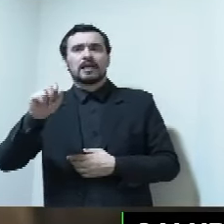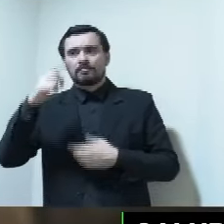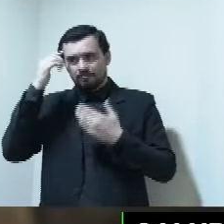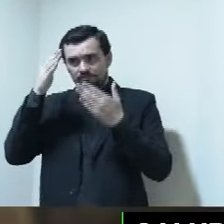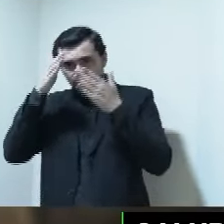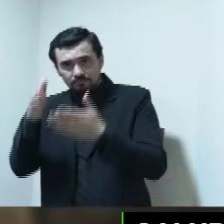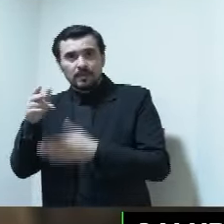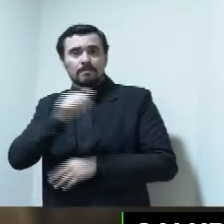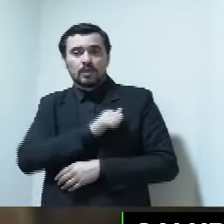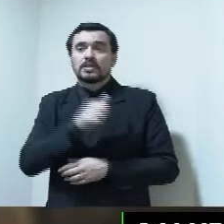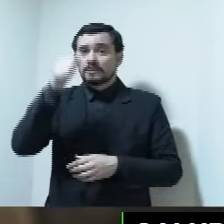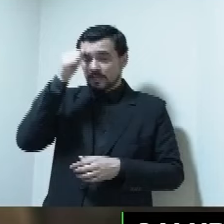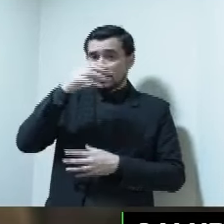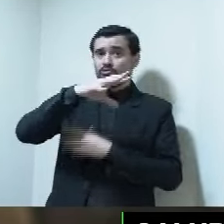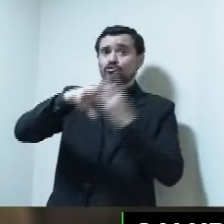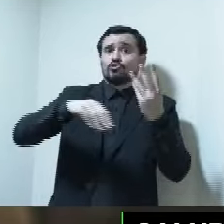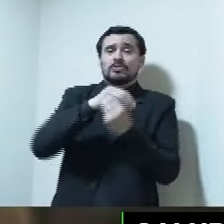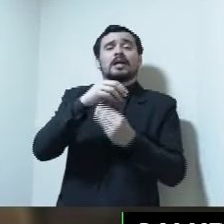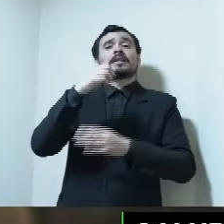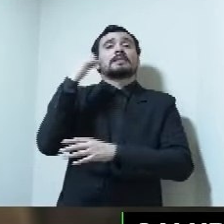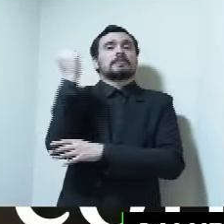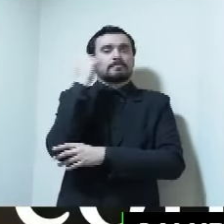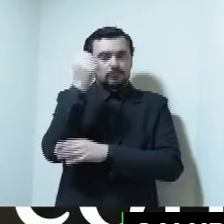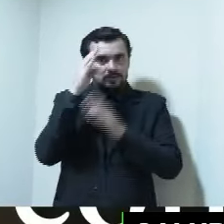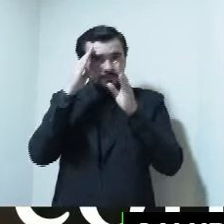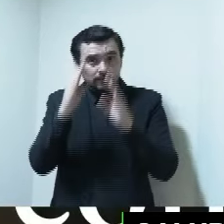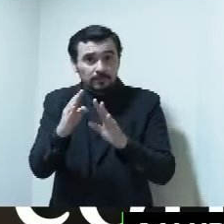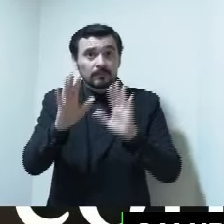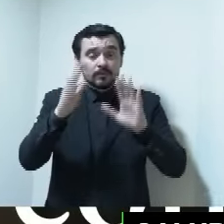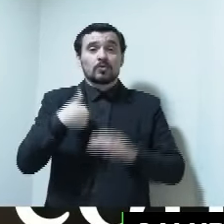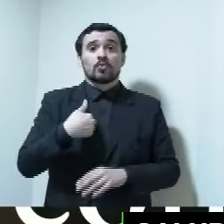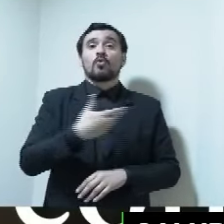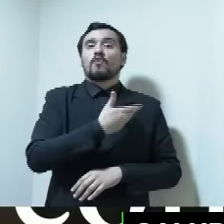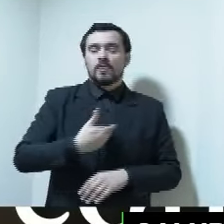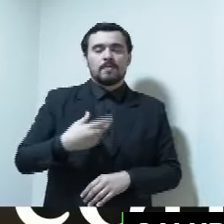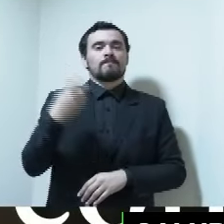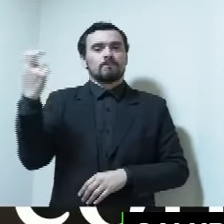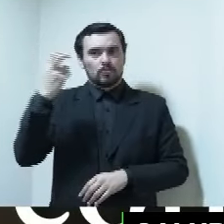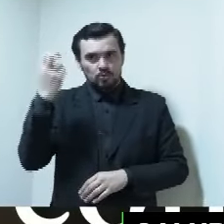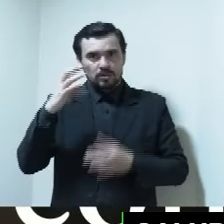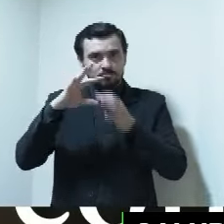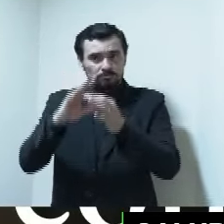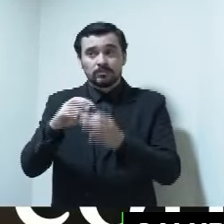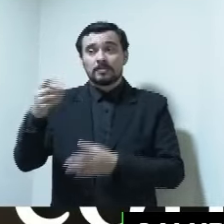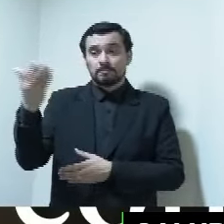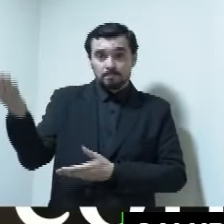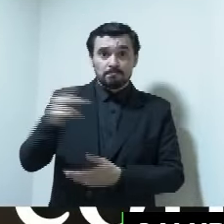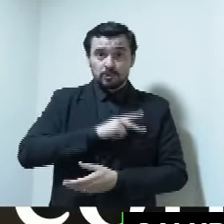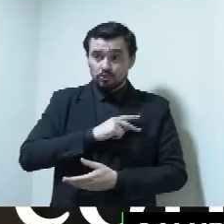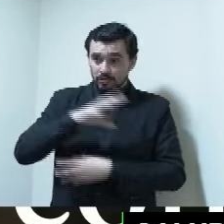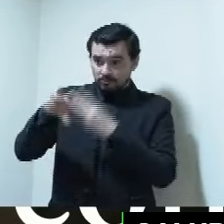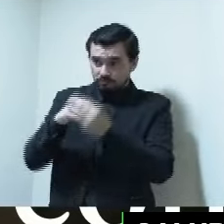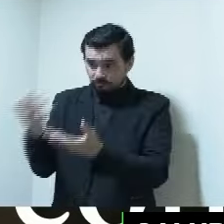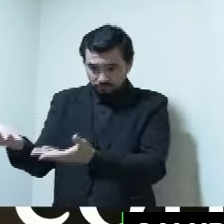siempre a la cuestión social en el centro de la agenda. Mi gobierno busca lo mismo, poner al ciudadano en el centro de las